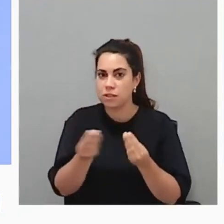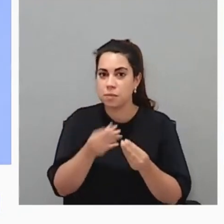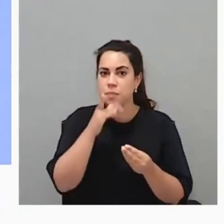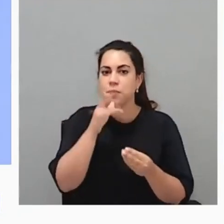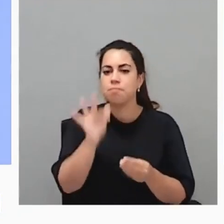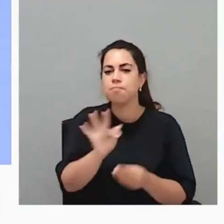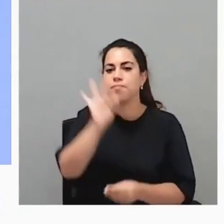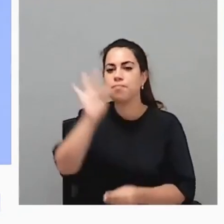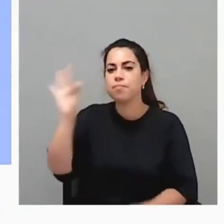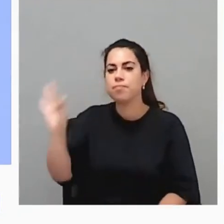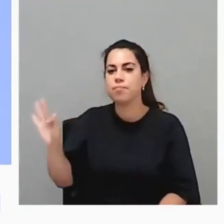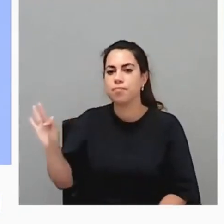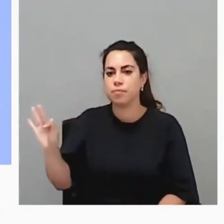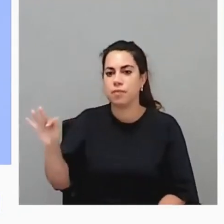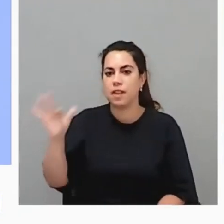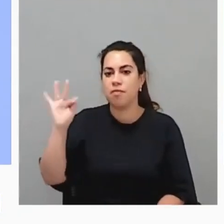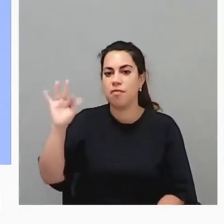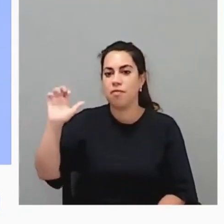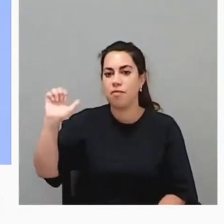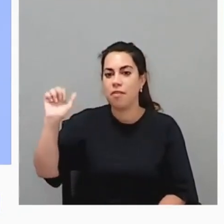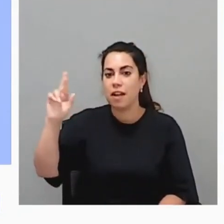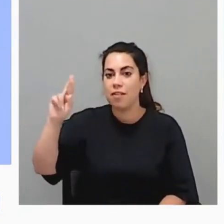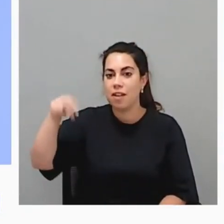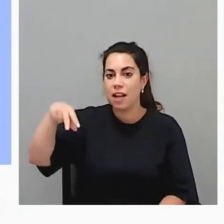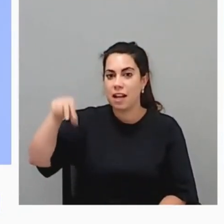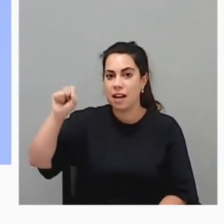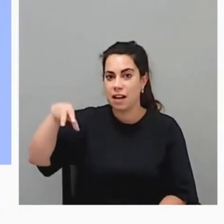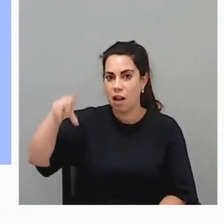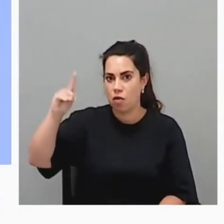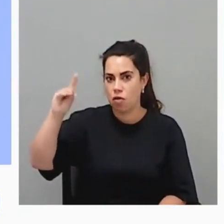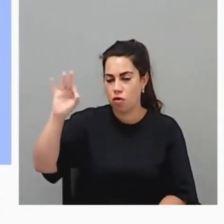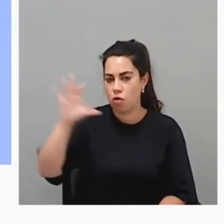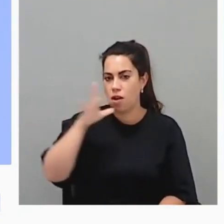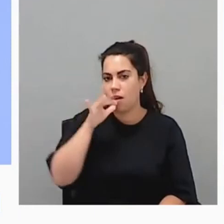nos va a contar, ahora vamos a pasar a algo más concreto, ¿no? 2